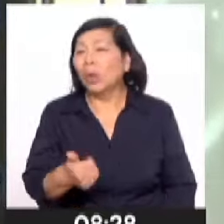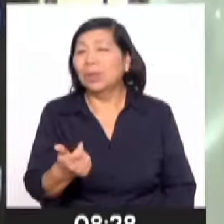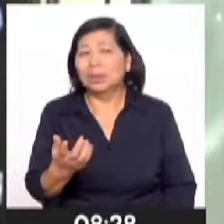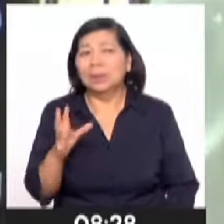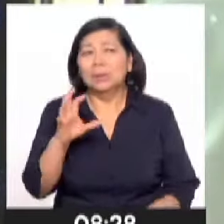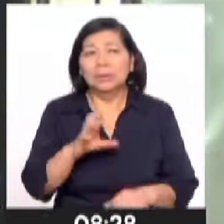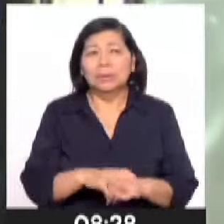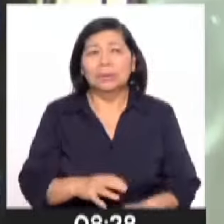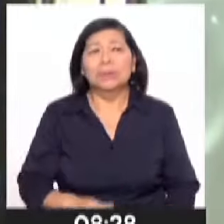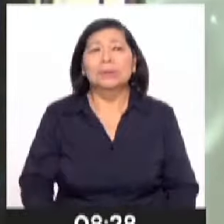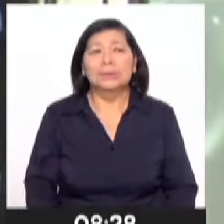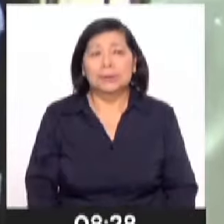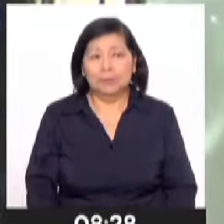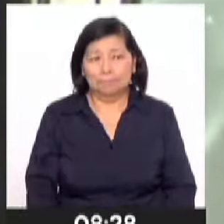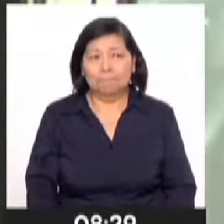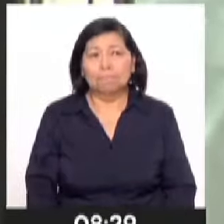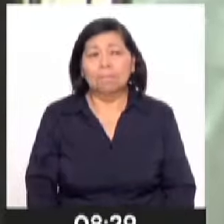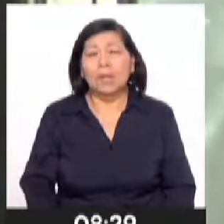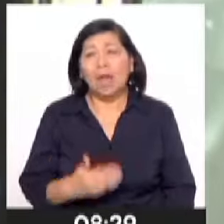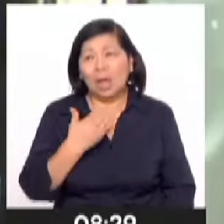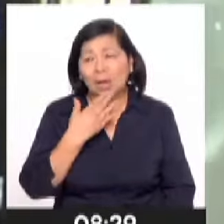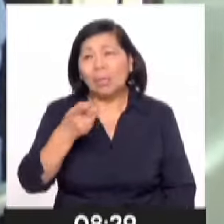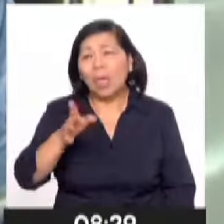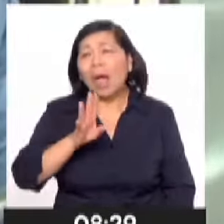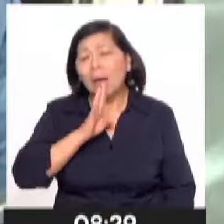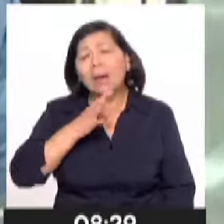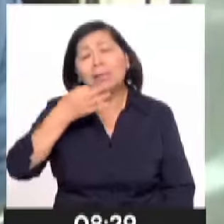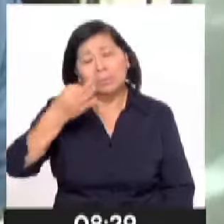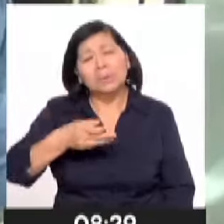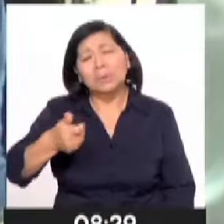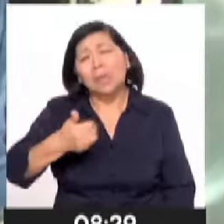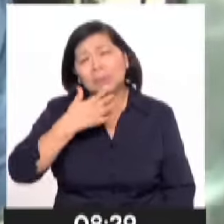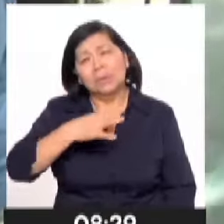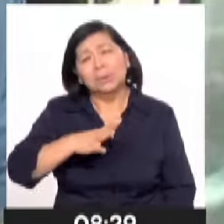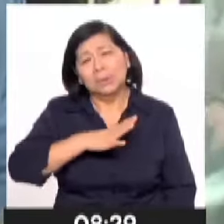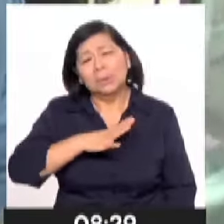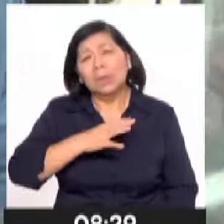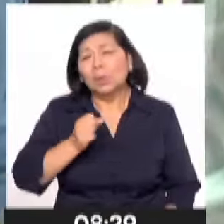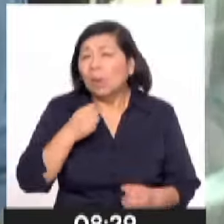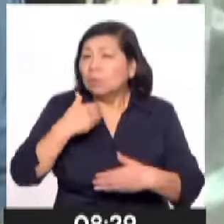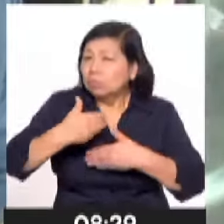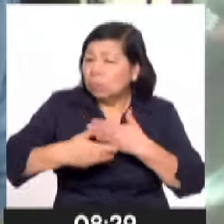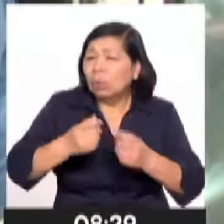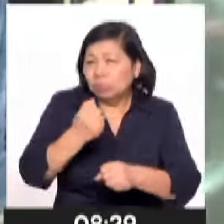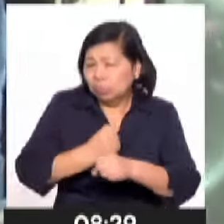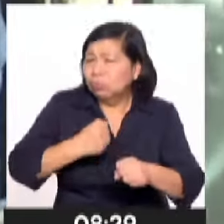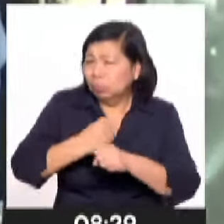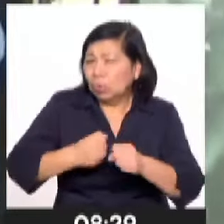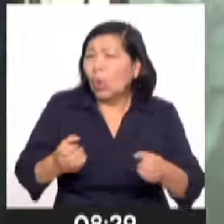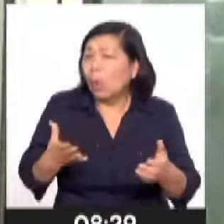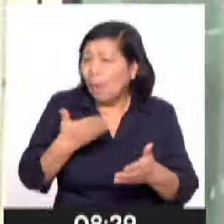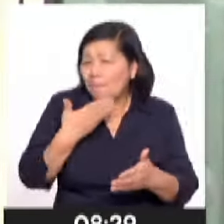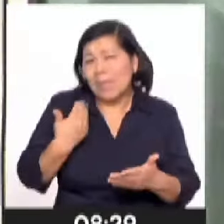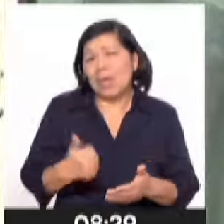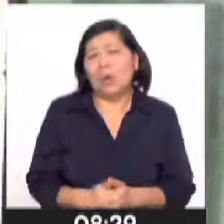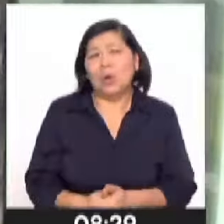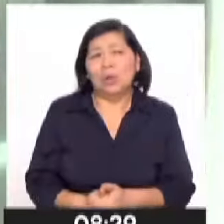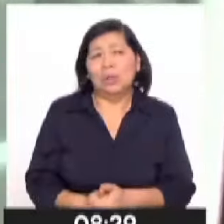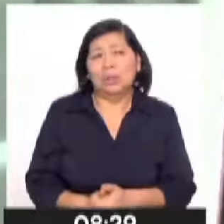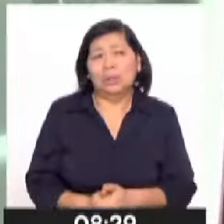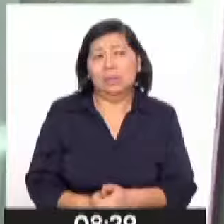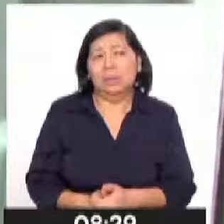han agarrado. Ha sido muy amable y muy valiente. Agradecemos su testimonio de ambos y esperemos que puedan continuar, seguir trabajando de la mejor manera. Esto ha